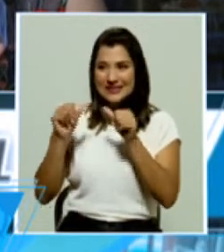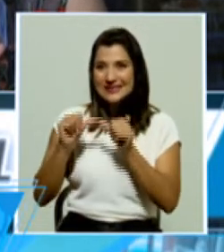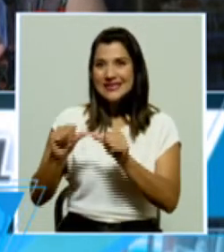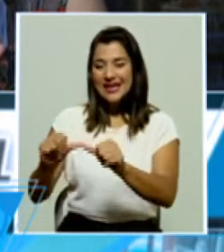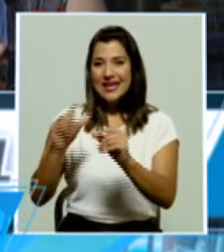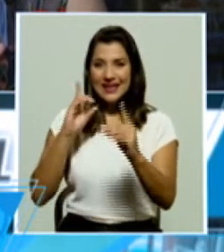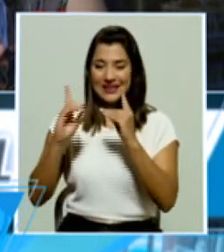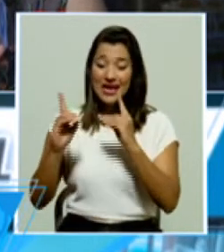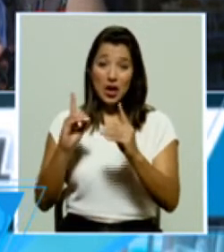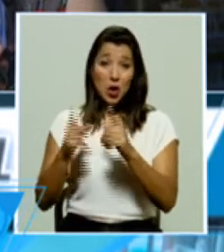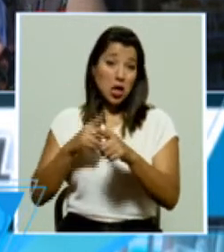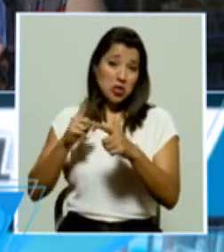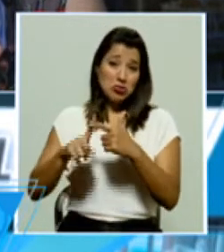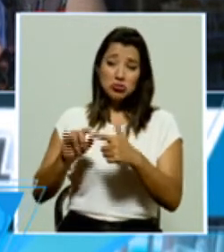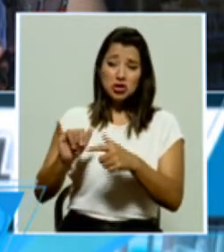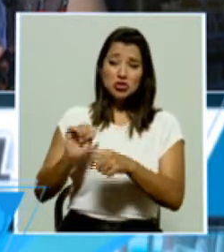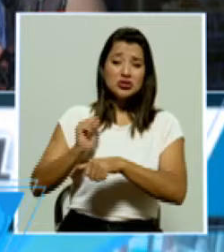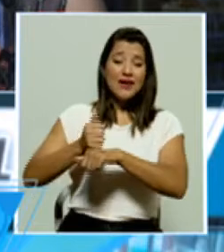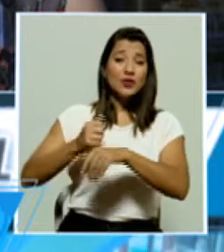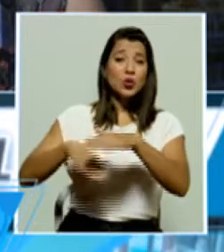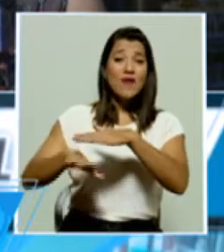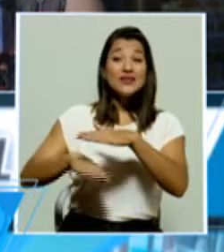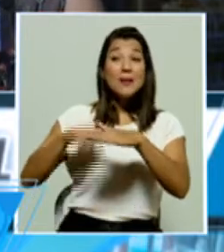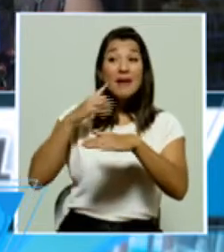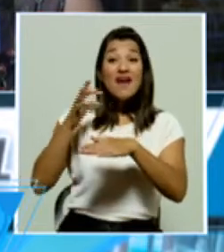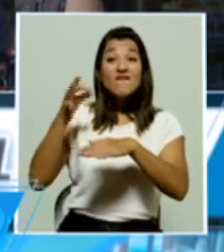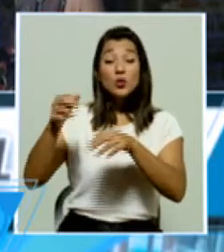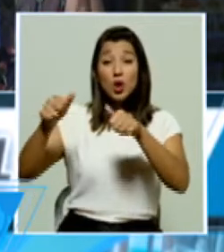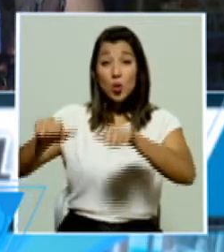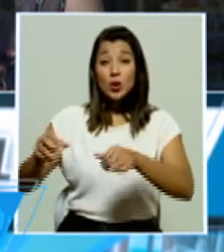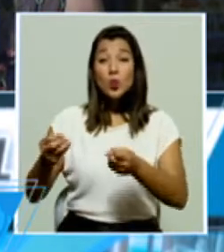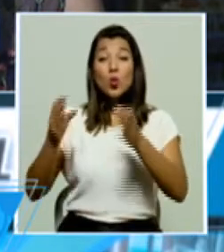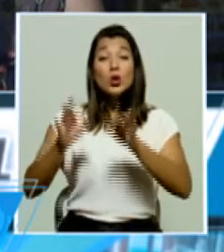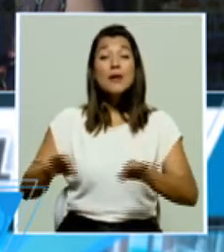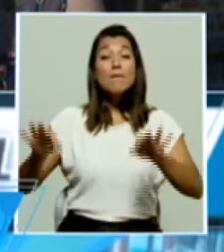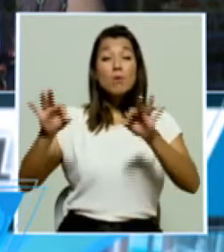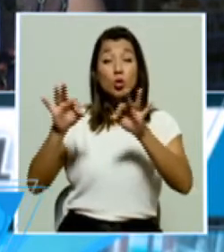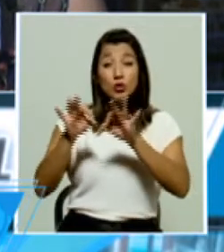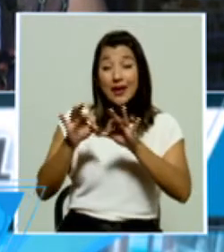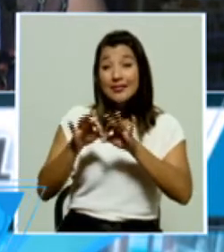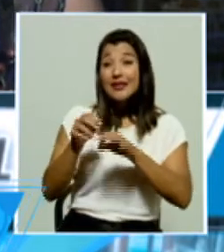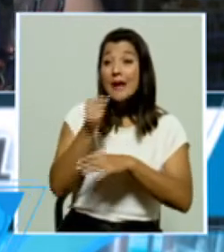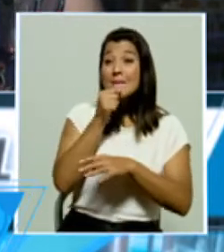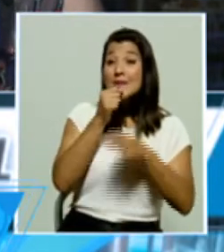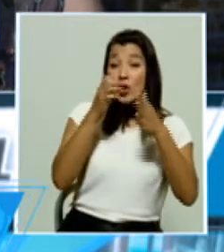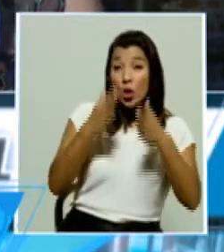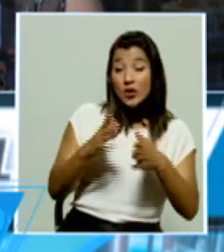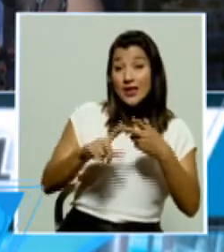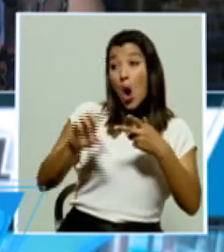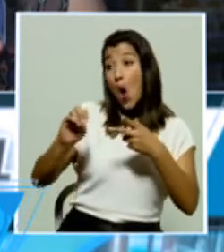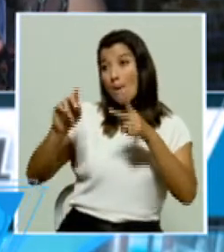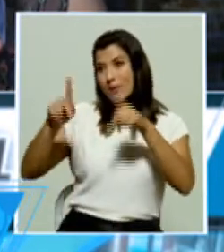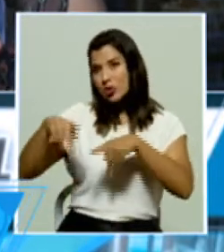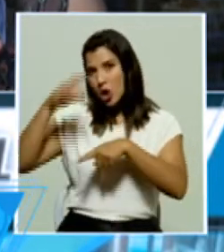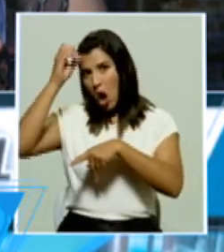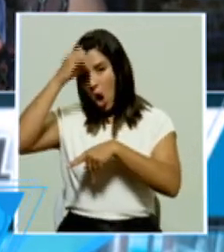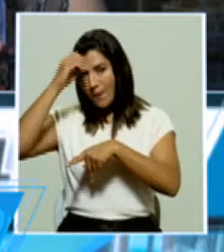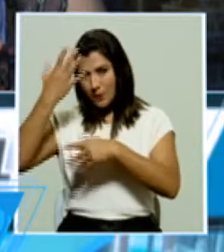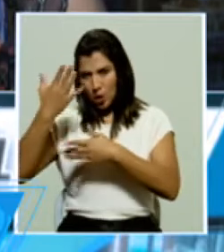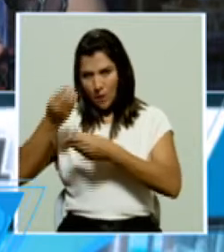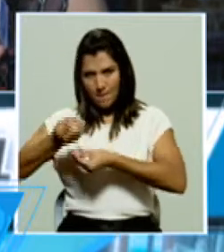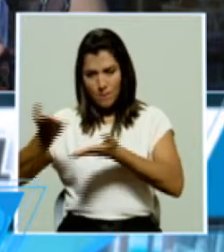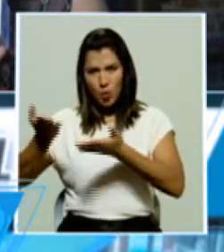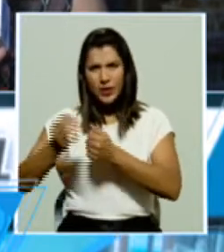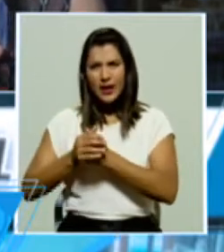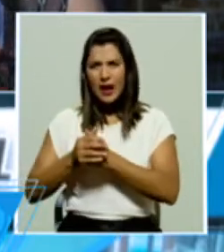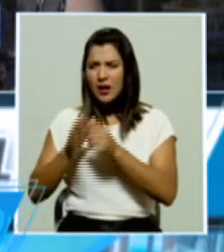bases de futuros acuerdos y que es muy importante que los medios de comunicación y las personas creadoras de opinión pública se comprometan también a escuchar los sectores